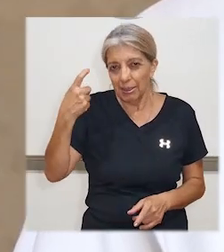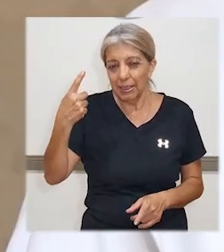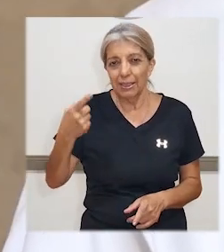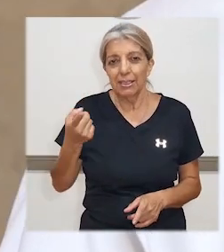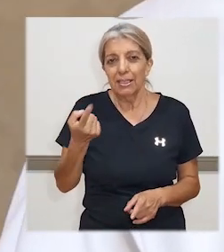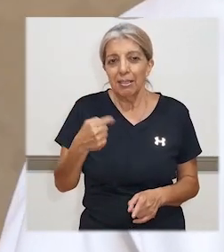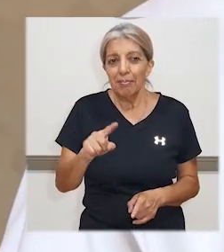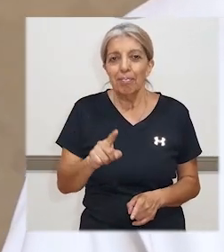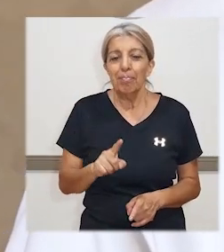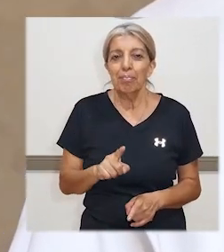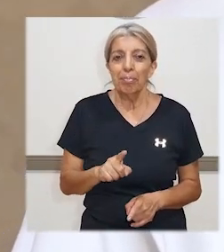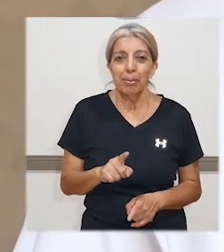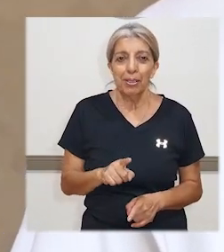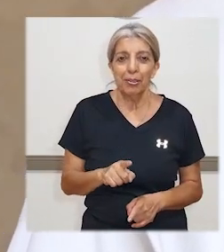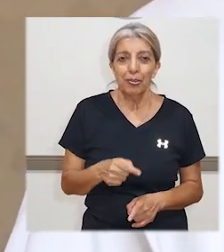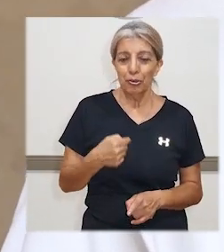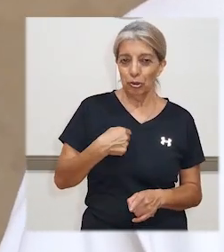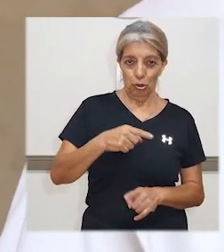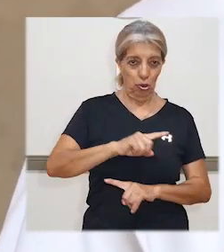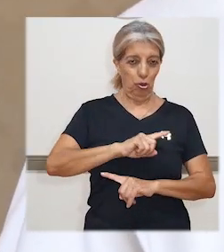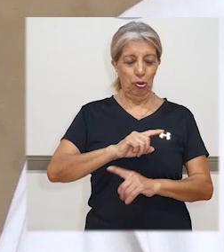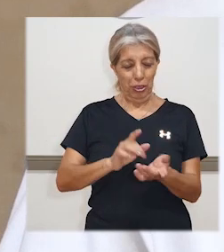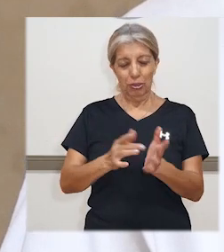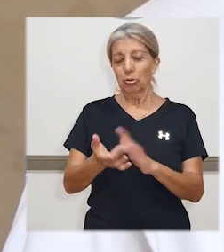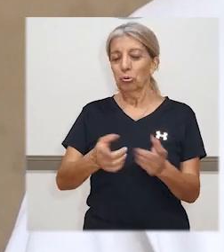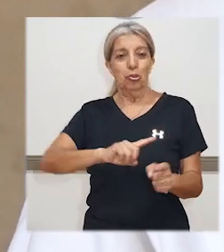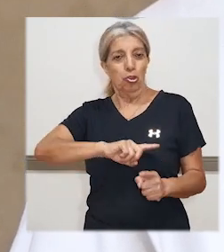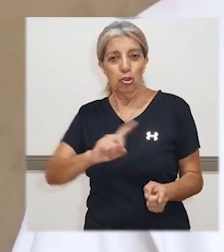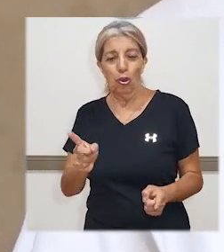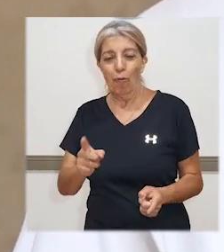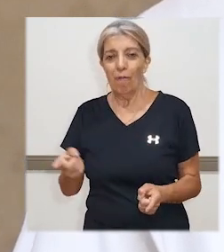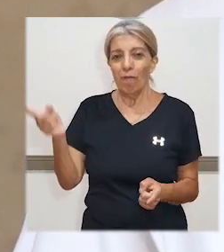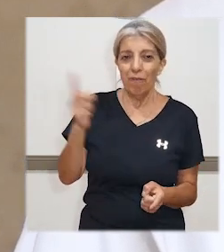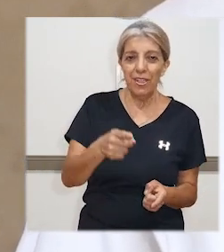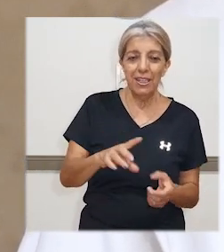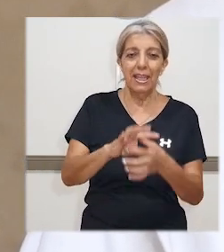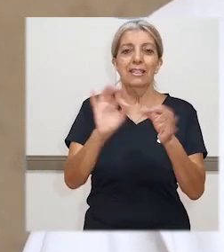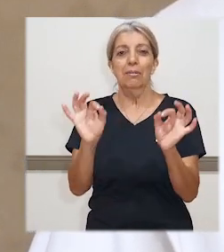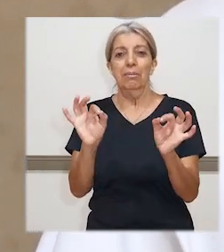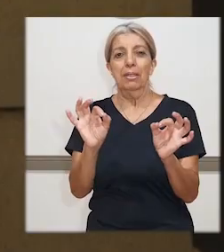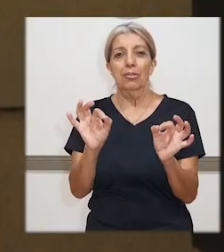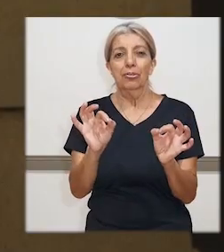venido para que las ovejas tengan vida y la tengan en abundancia.